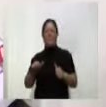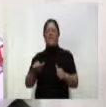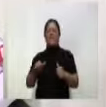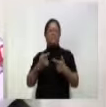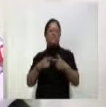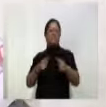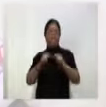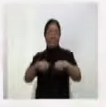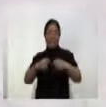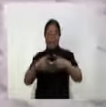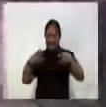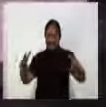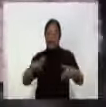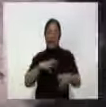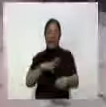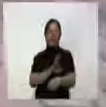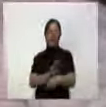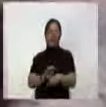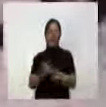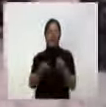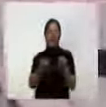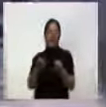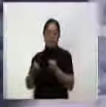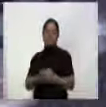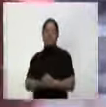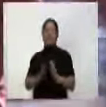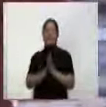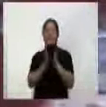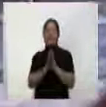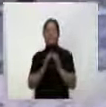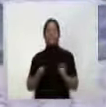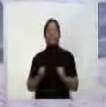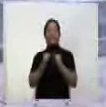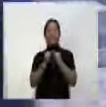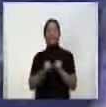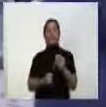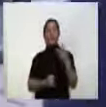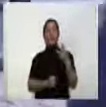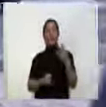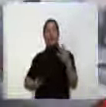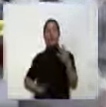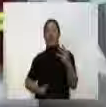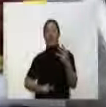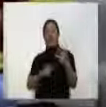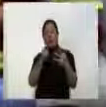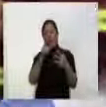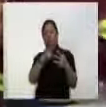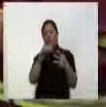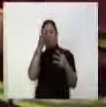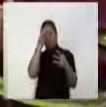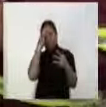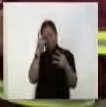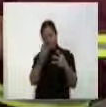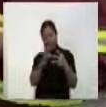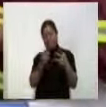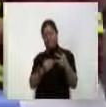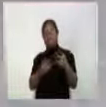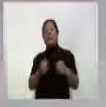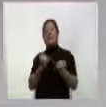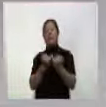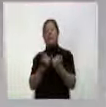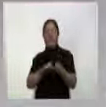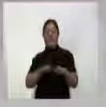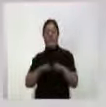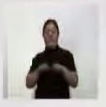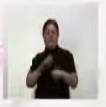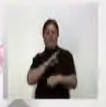cabo esta coordinación. Recordó que participarán instituciones de los tres órdenes de gobierno, así como empresas privadas y sociedad